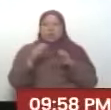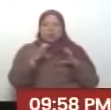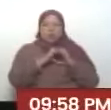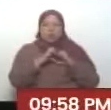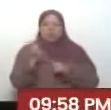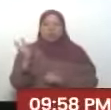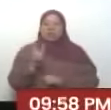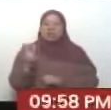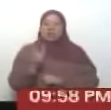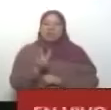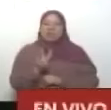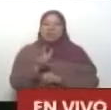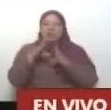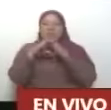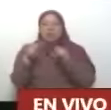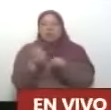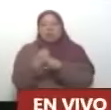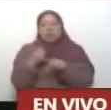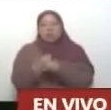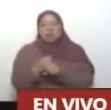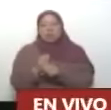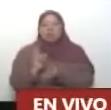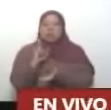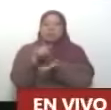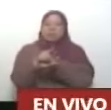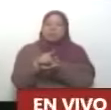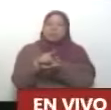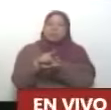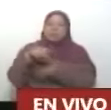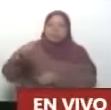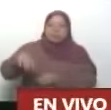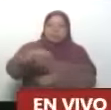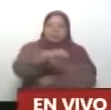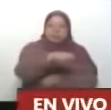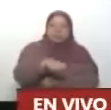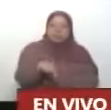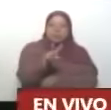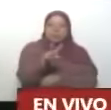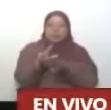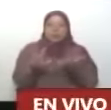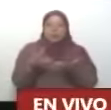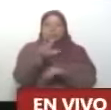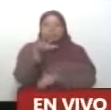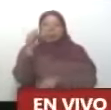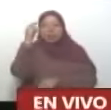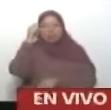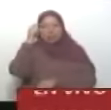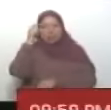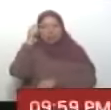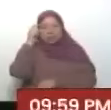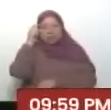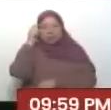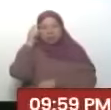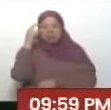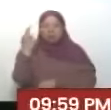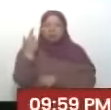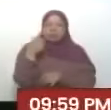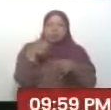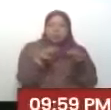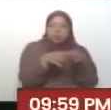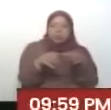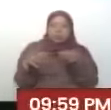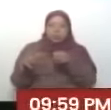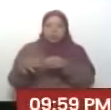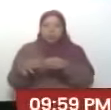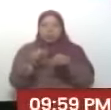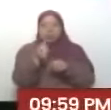de los venezolanos. Y en todas las tarimas que participamos en la gira, fueron 38 o en 20 días. Nosotros dividimos los grupos en